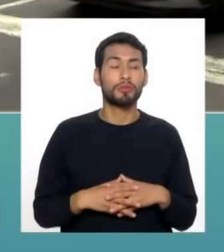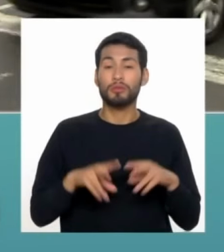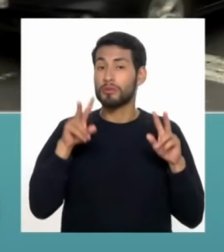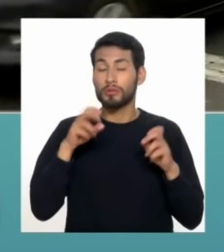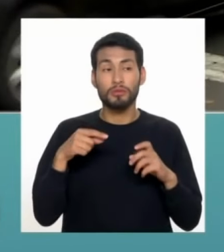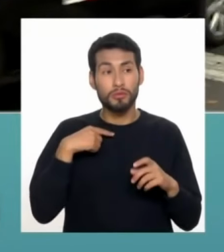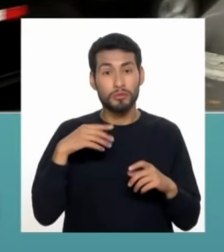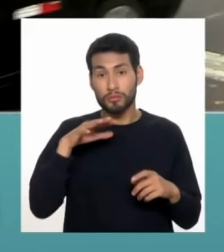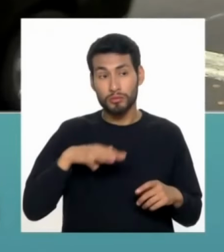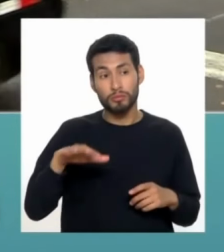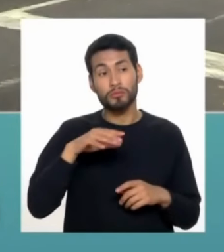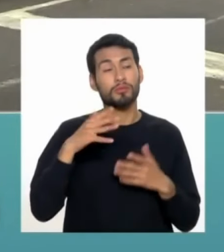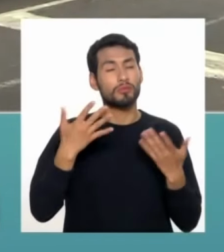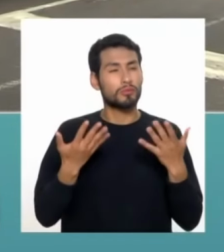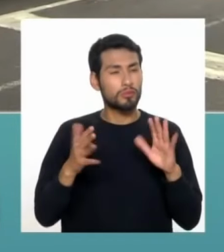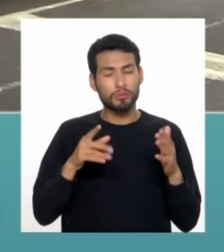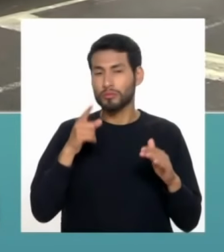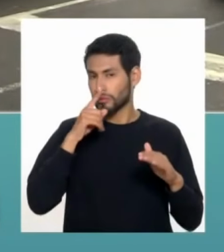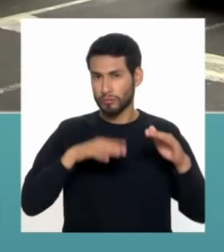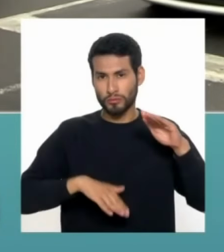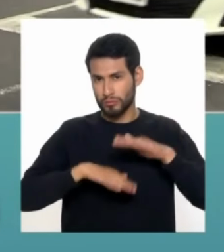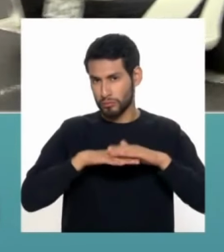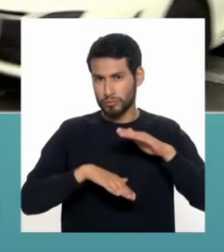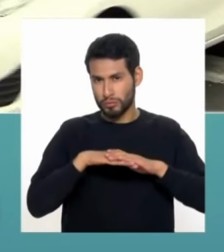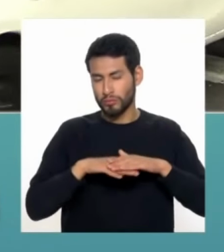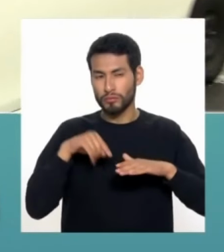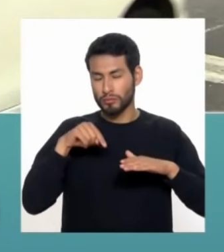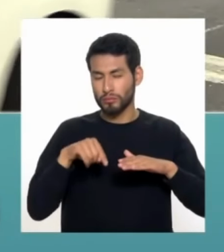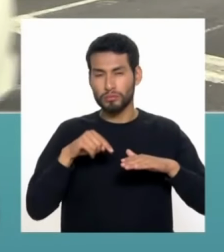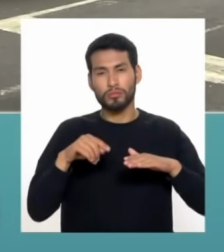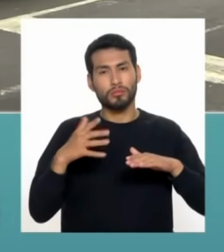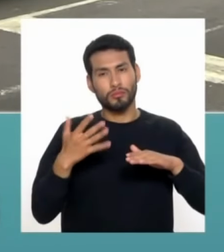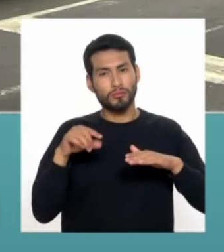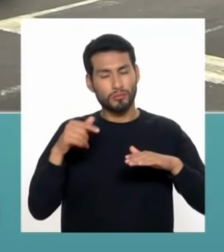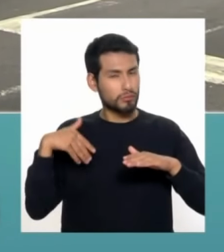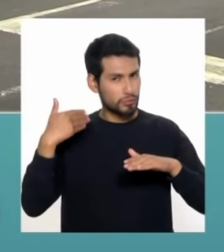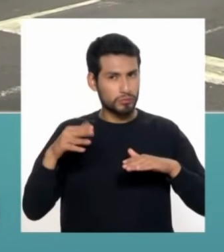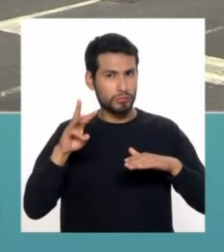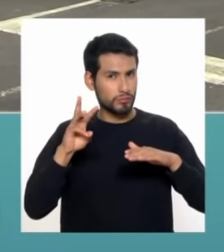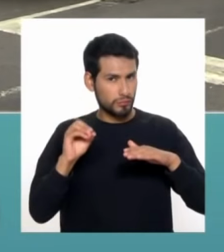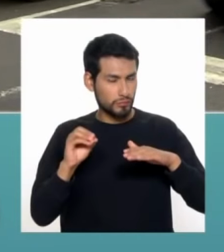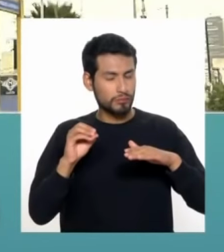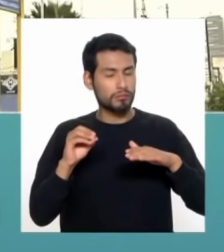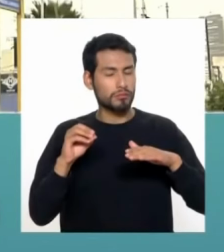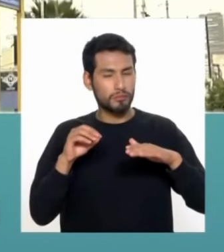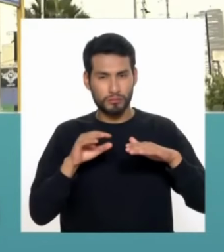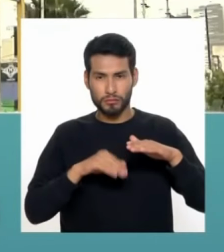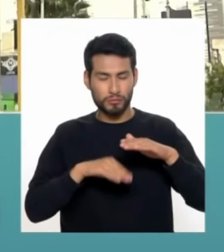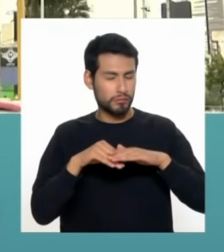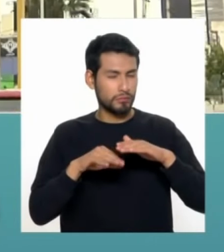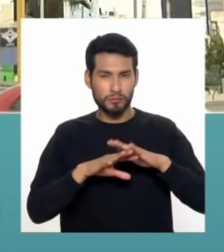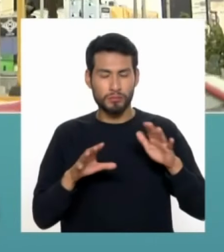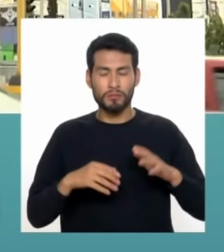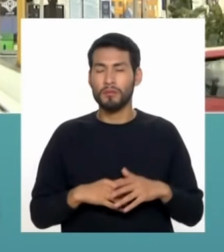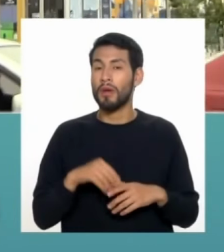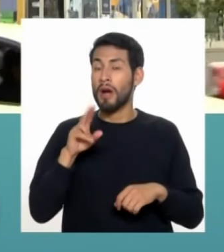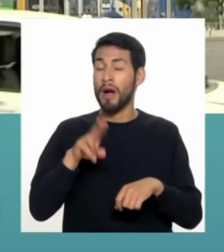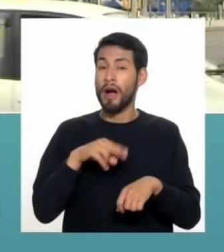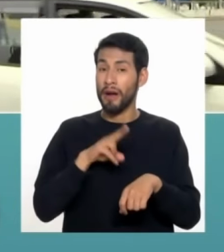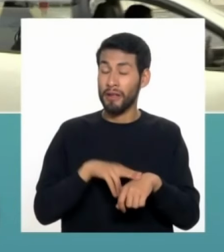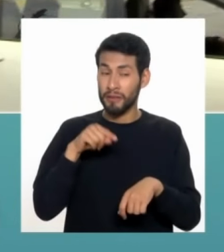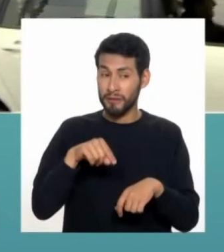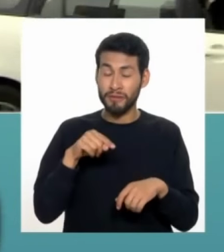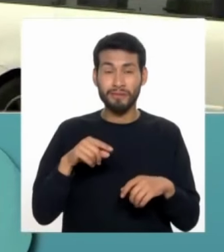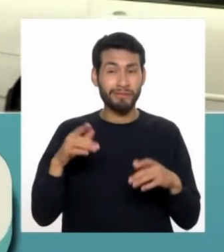términos generales, el promedio no debe exceder a ese promedio diario de 60 decibeles. Normalmente, con